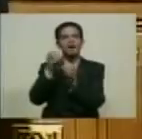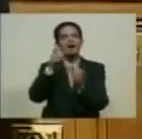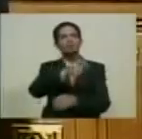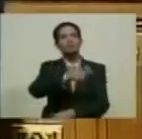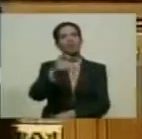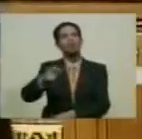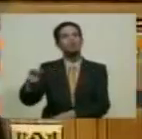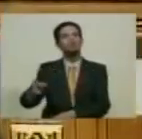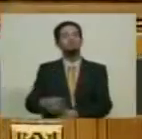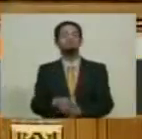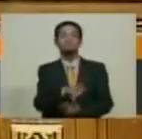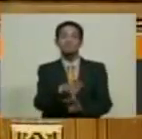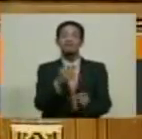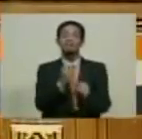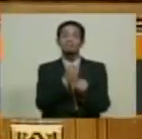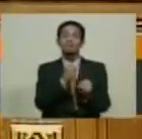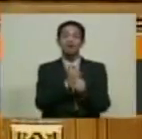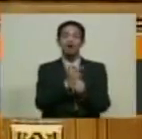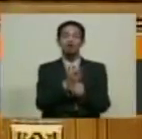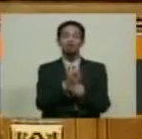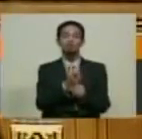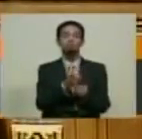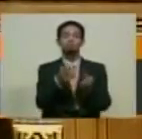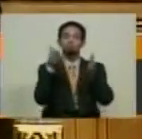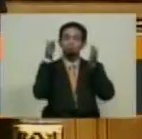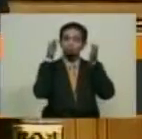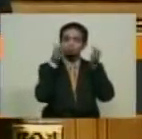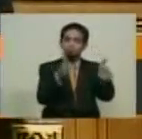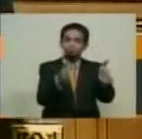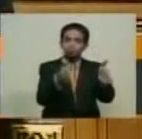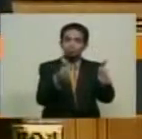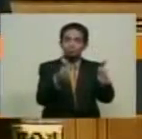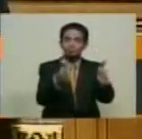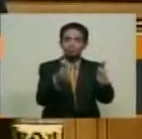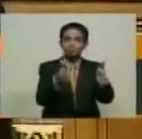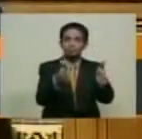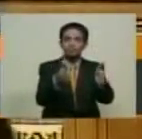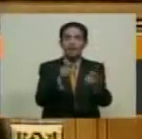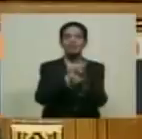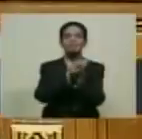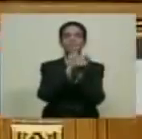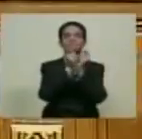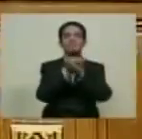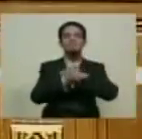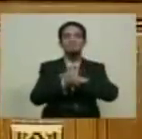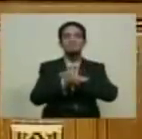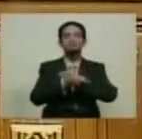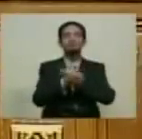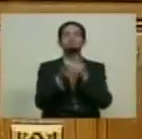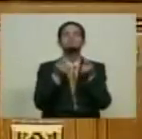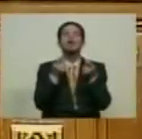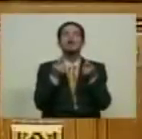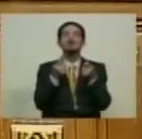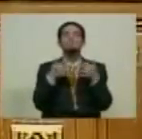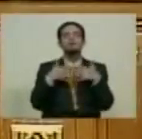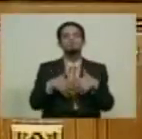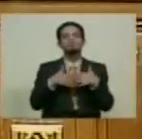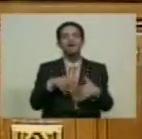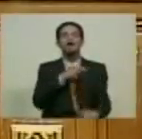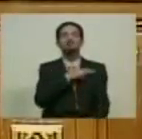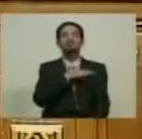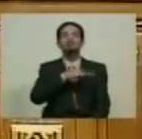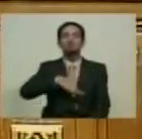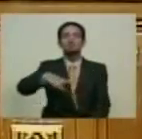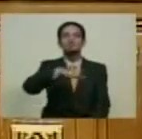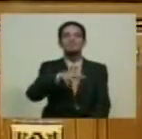Son tareas estratégicas, son tareas que apuntan hacia la transformación estructural de la economía y de la sociedad